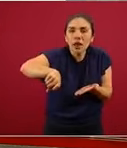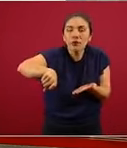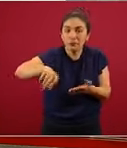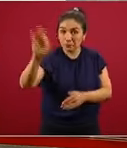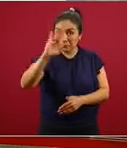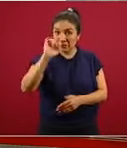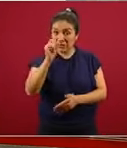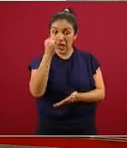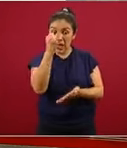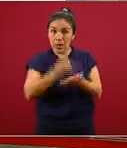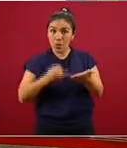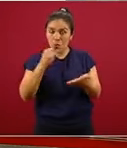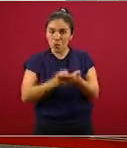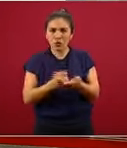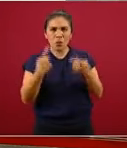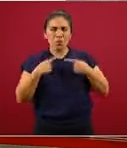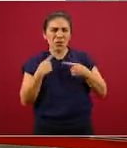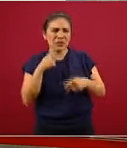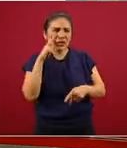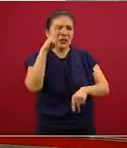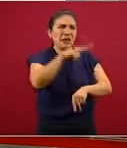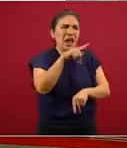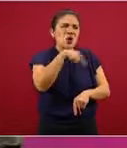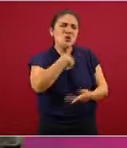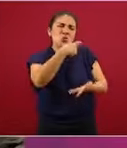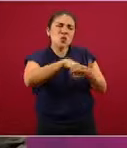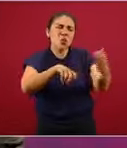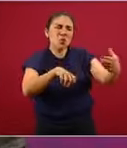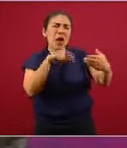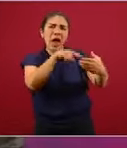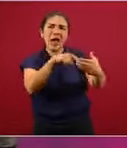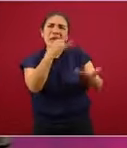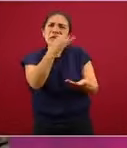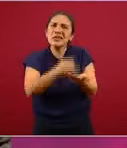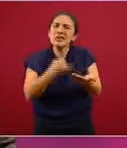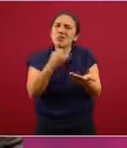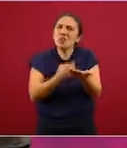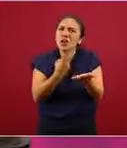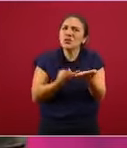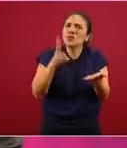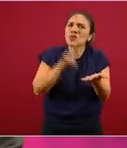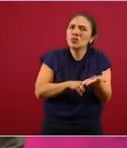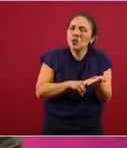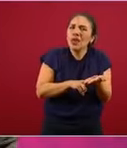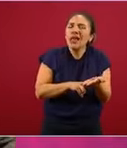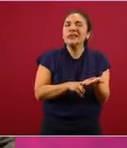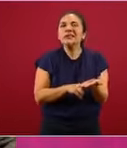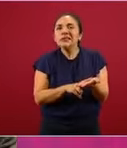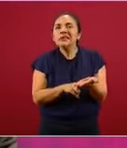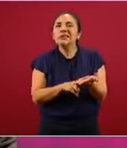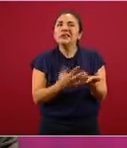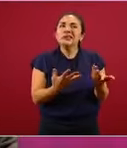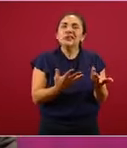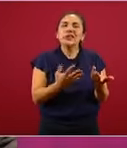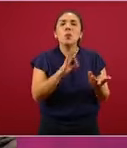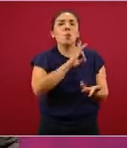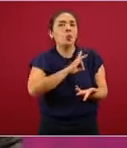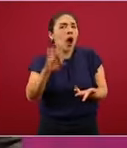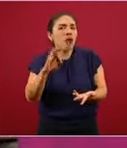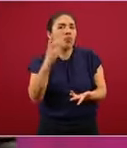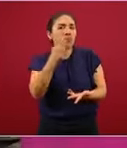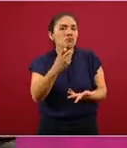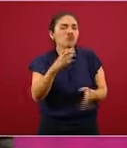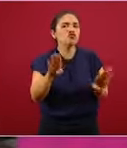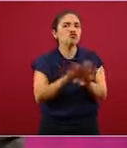un impuesto que disuade el consumo de un bien que es benéfico, estrictamente un bien, puede ser